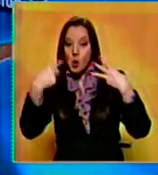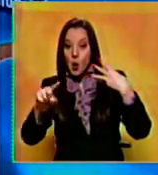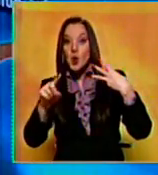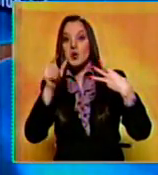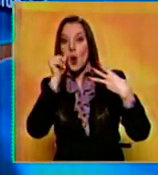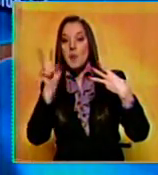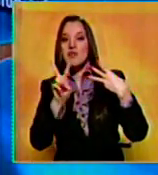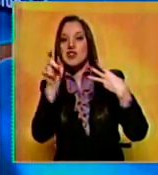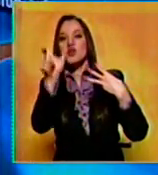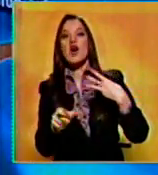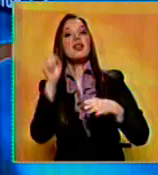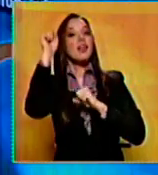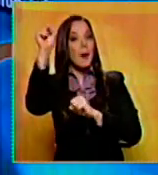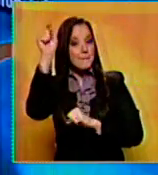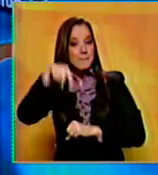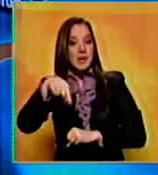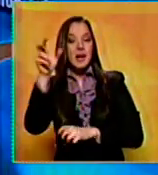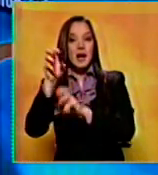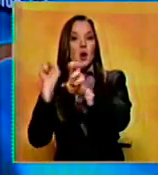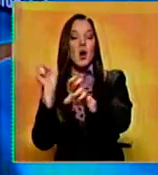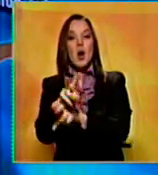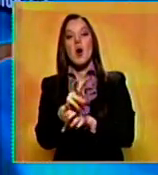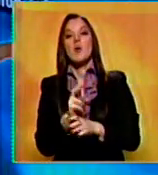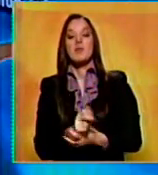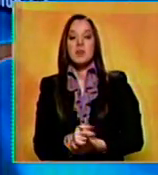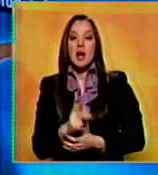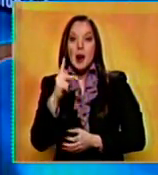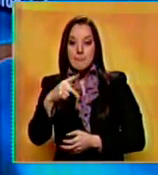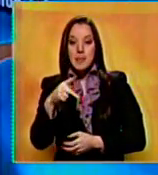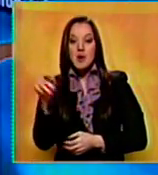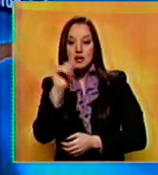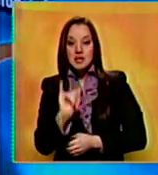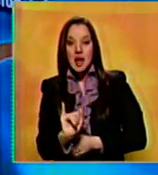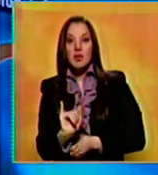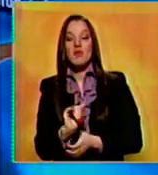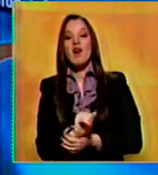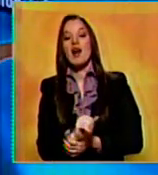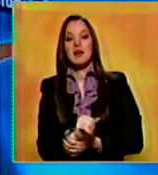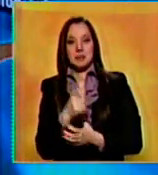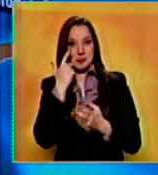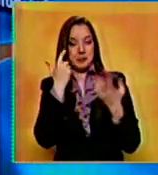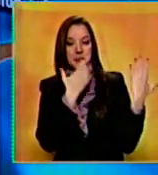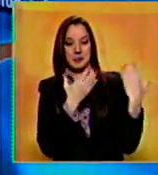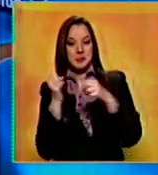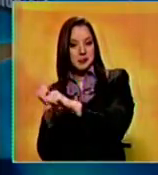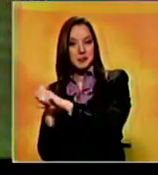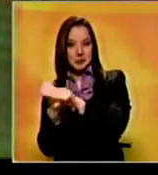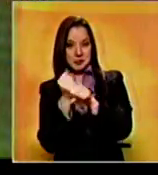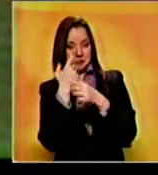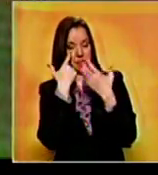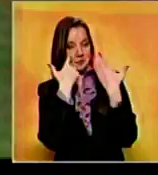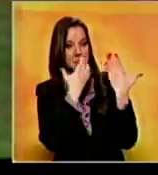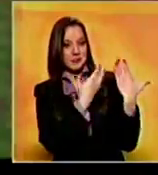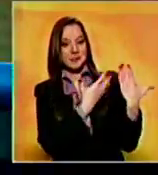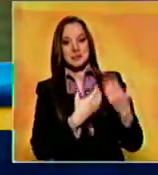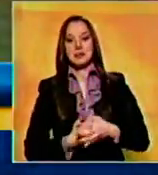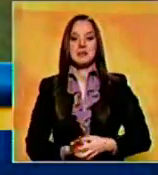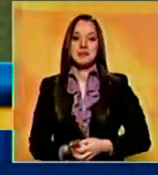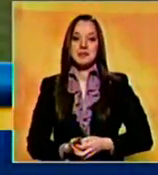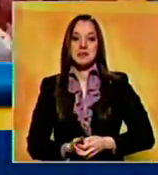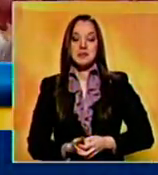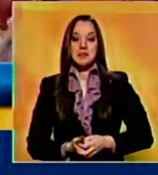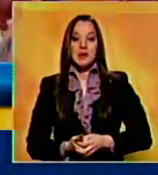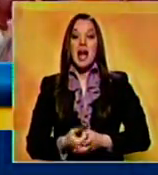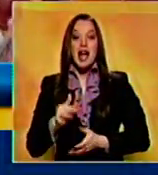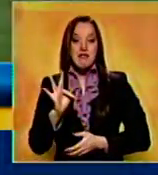a Robinson Chirinos, Martín Prado, Pablo Sandoval, Salvador Pérez y Gerardo Parra jonronearon. Nos vamos a las imágenes en el Safeco Field, donde